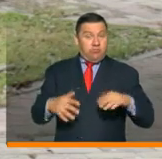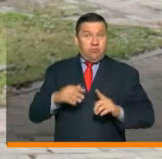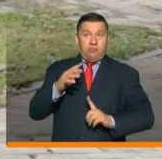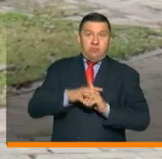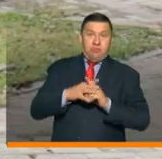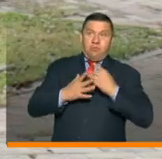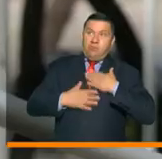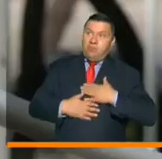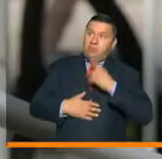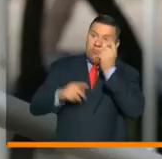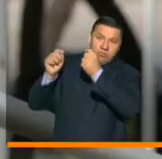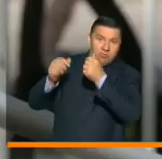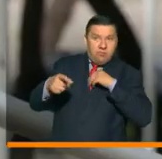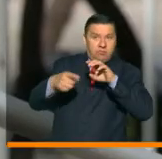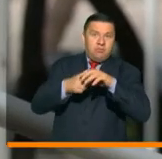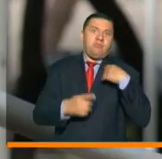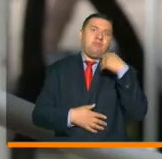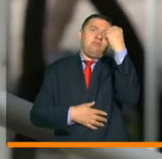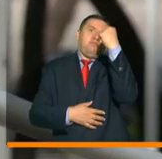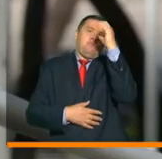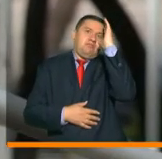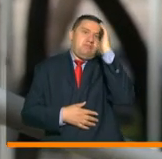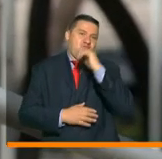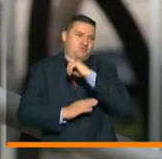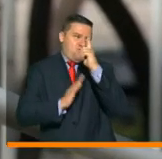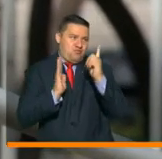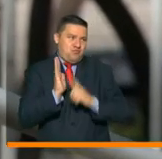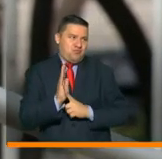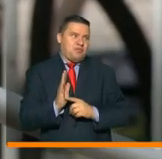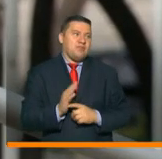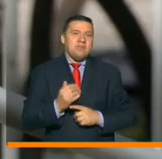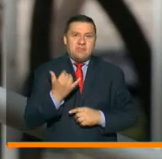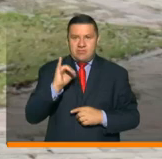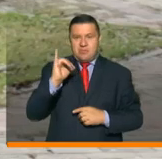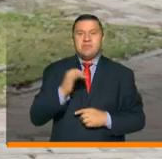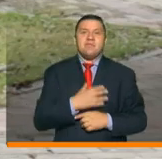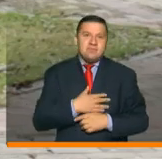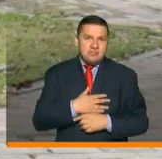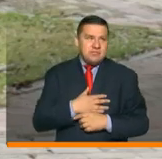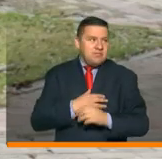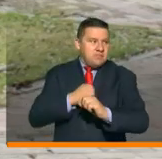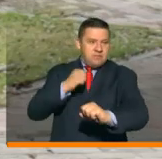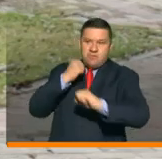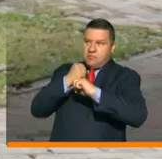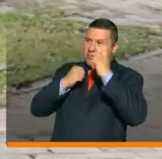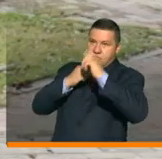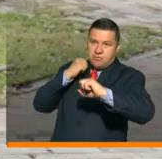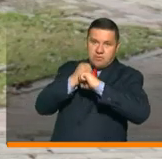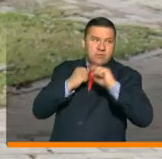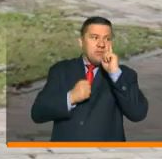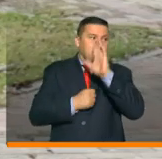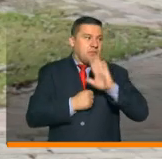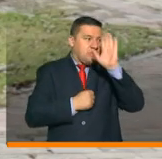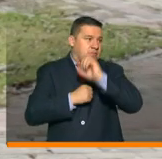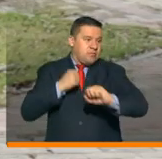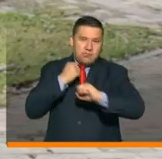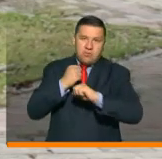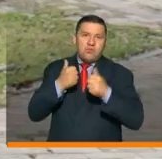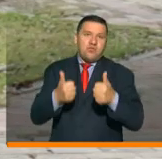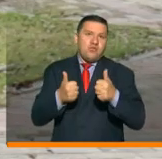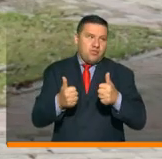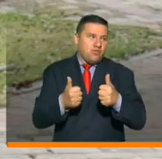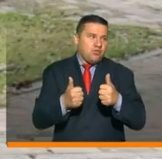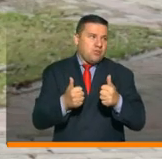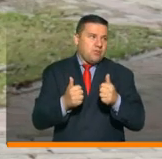generado ese alivio económico. Me benefició completamente, puesto que estos apoyos que da el gobierno nacional son